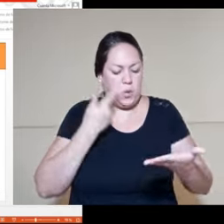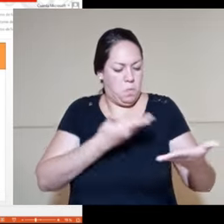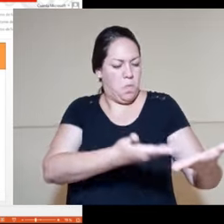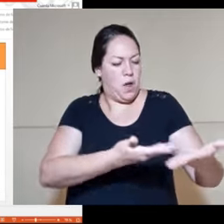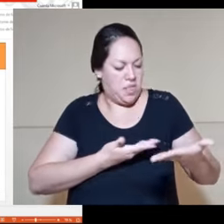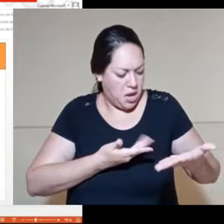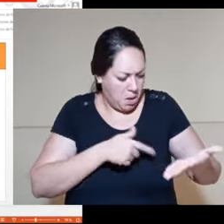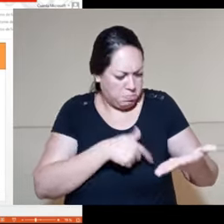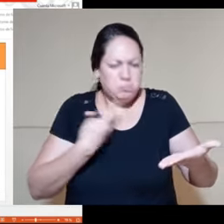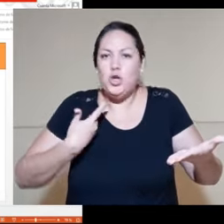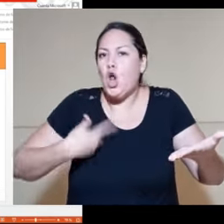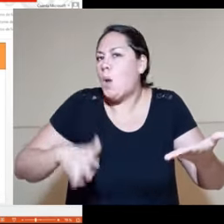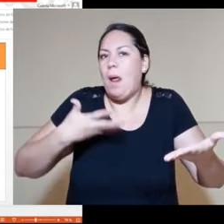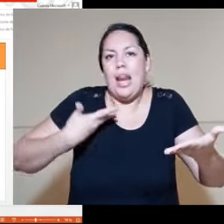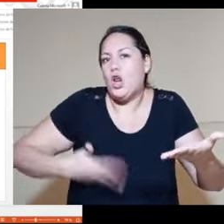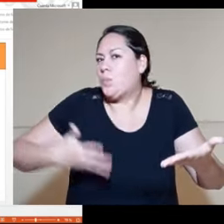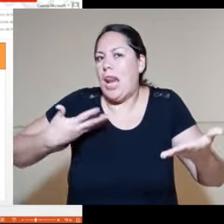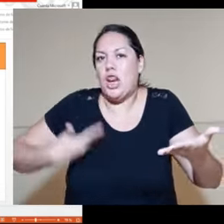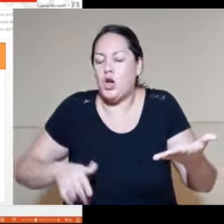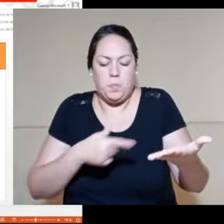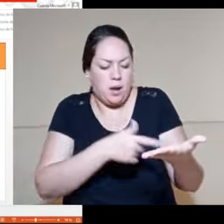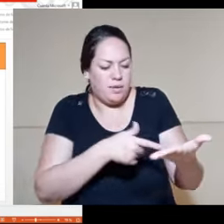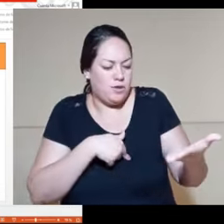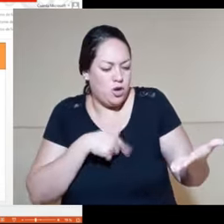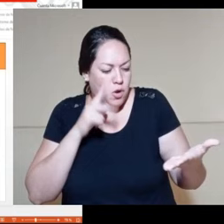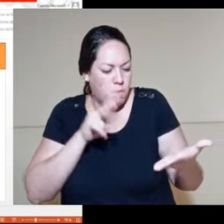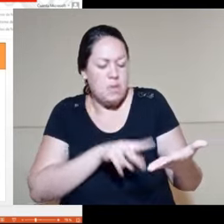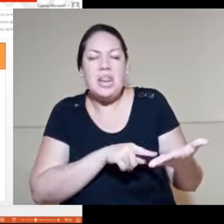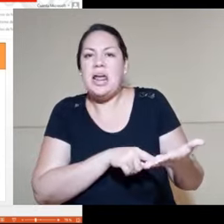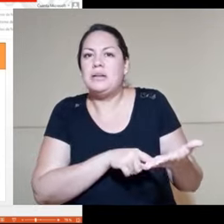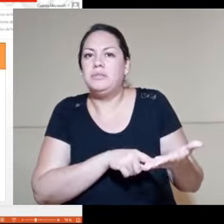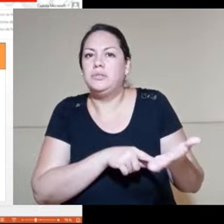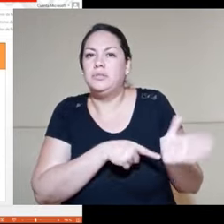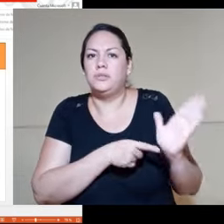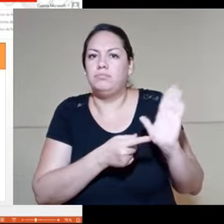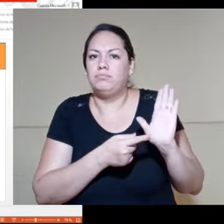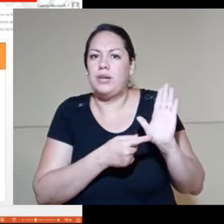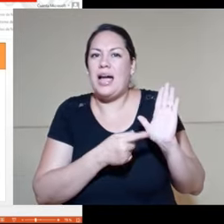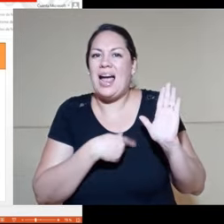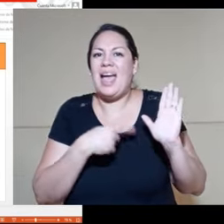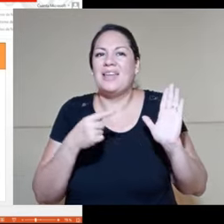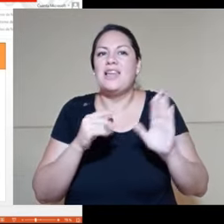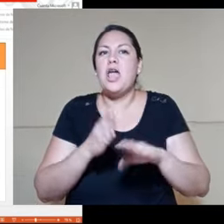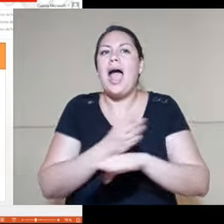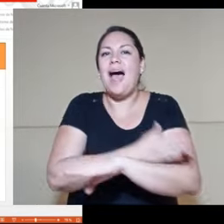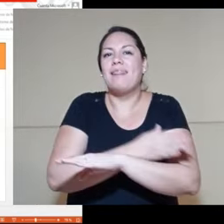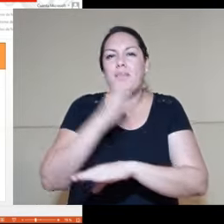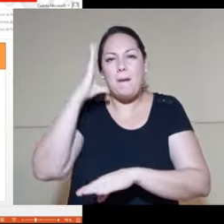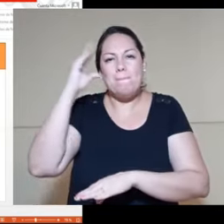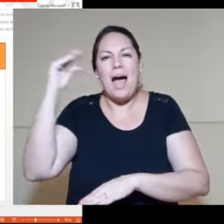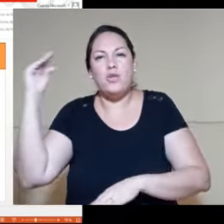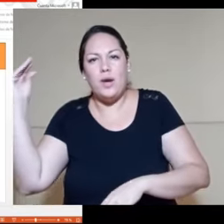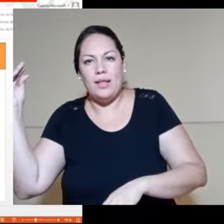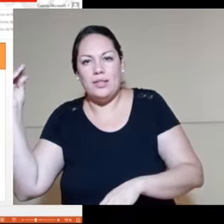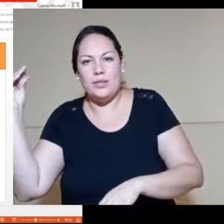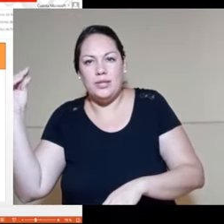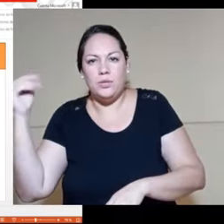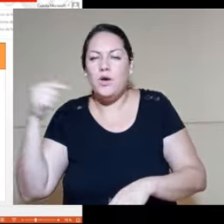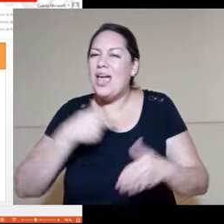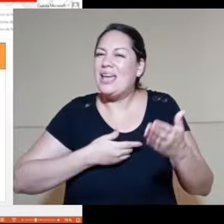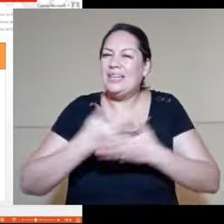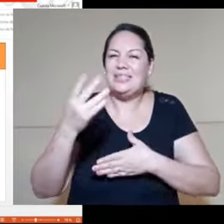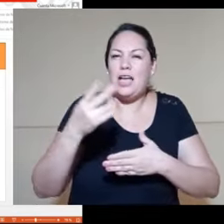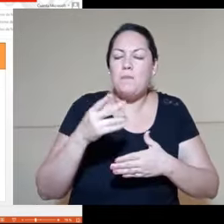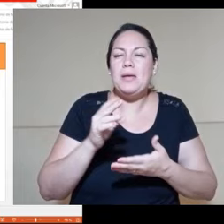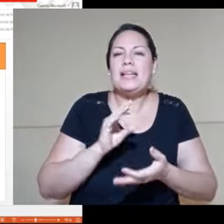entregaban los estudios, todo eso, todo le salía normal a ella. Recién ahora, este año, se han venido a decir eso, el retraso madurativo.